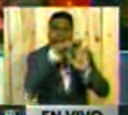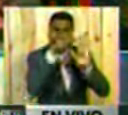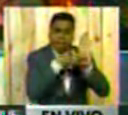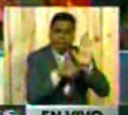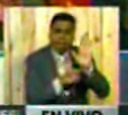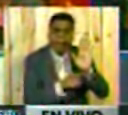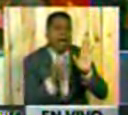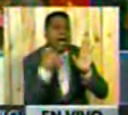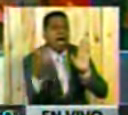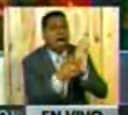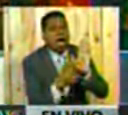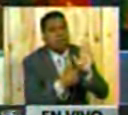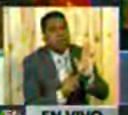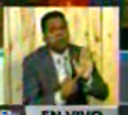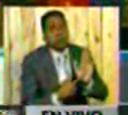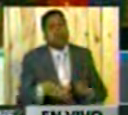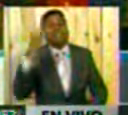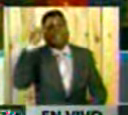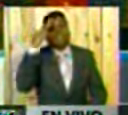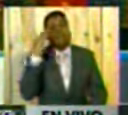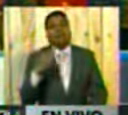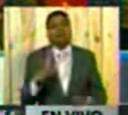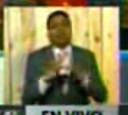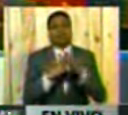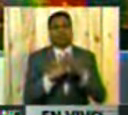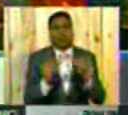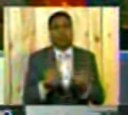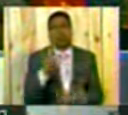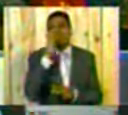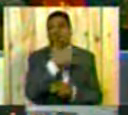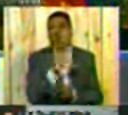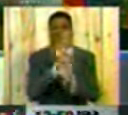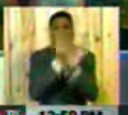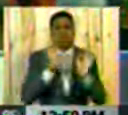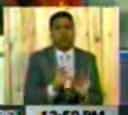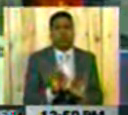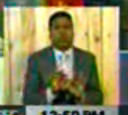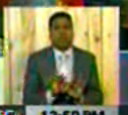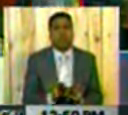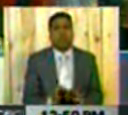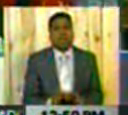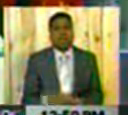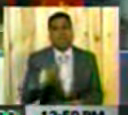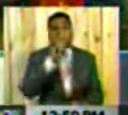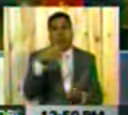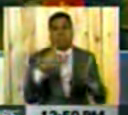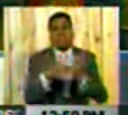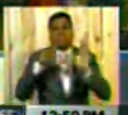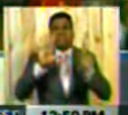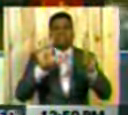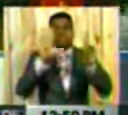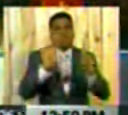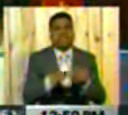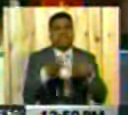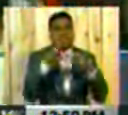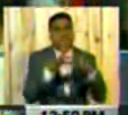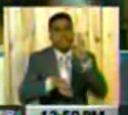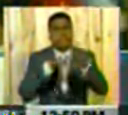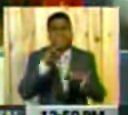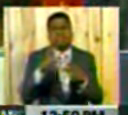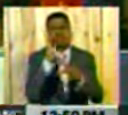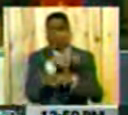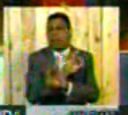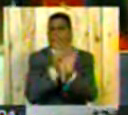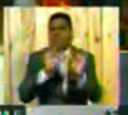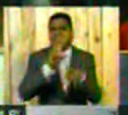derecha. Ellos saben que es cuesta arriba. Nosotros hemos mantenido que no hay forma ni manera de que haya referéndum en el 2016, y al paso que vamos en el 2017 tampoco habrá. ¿En el